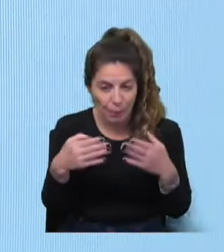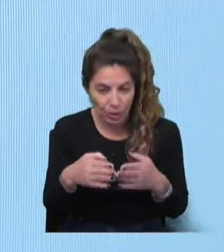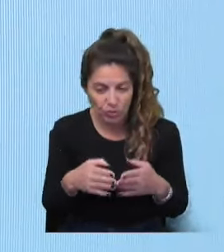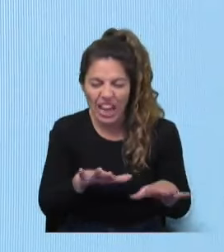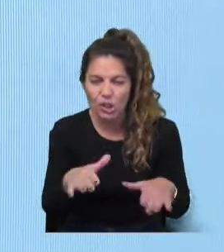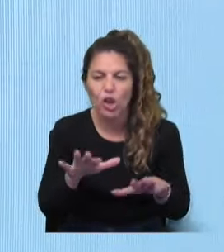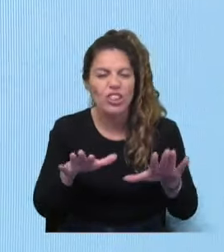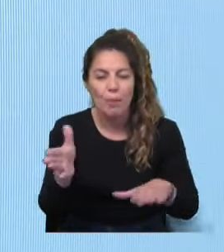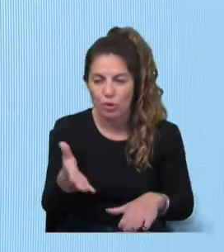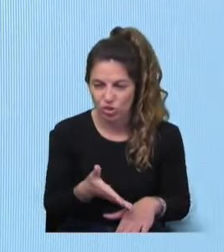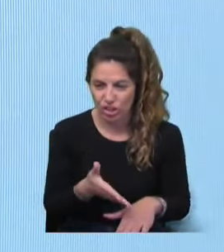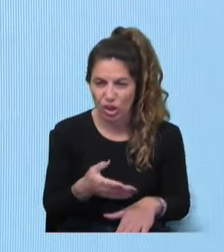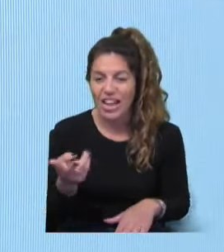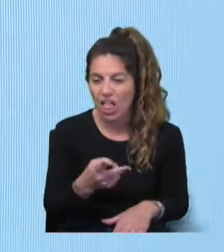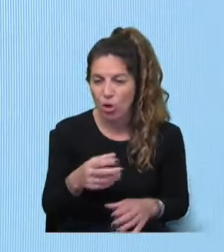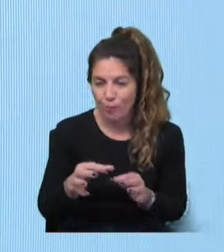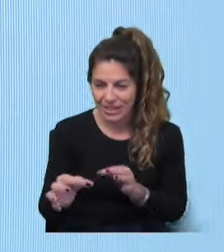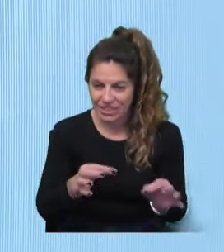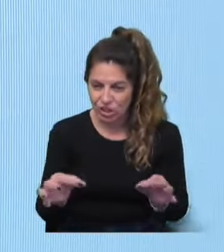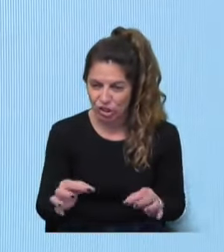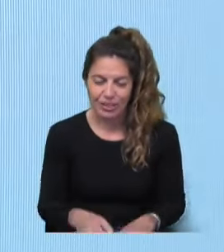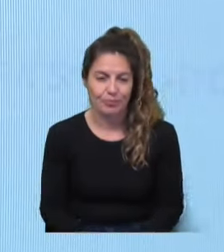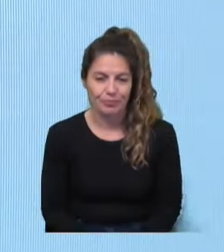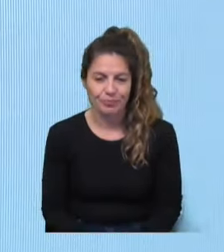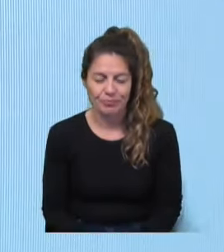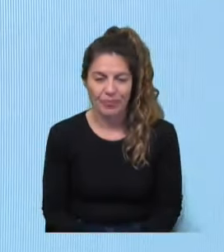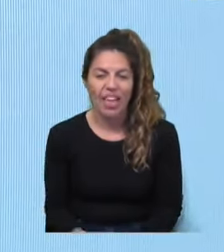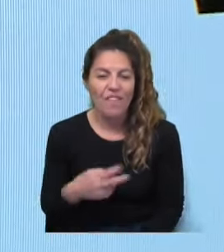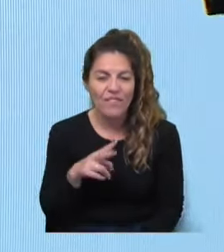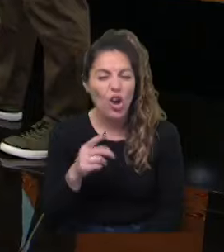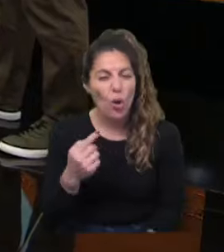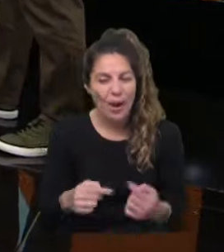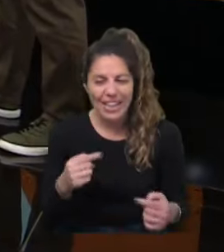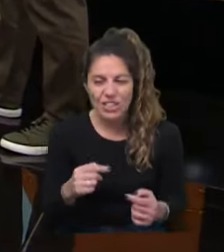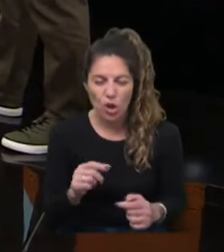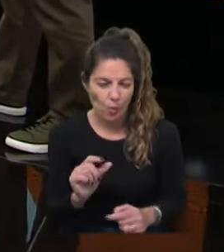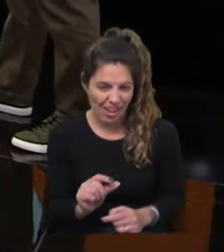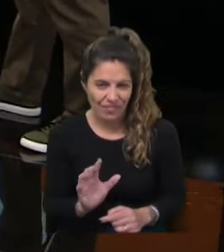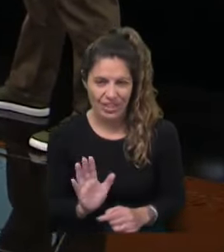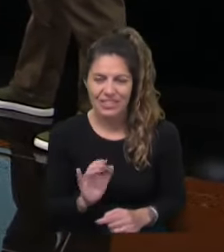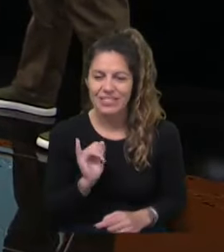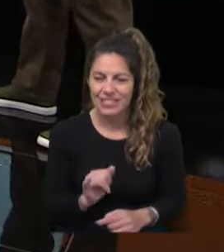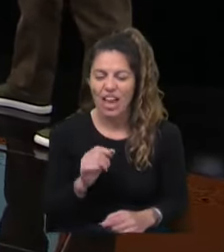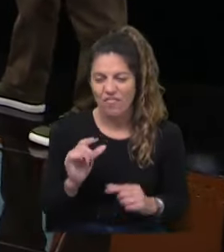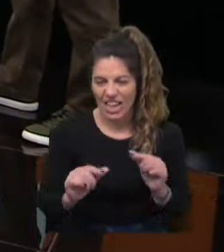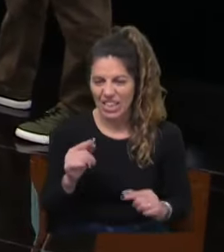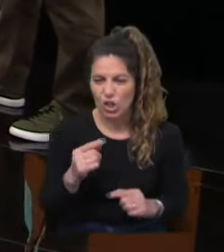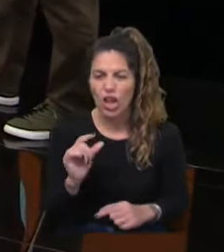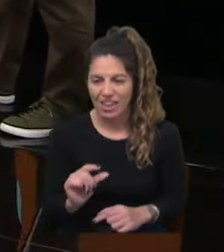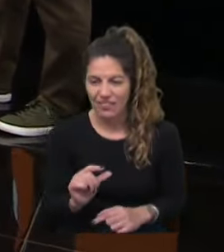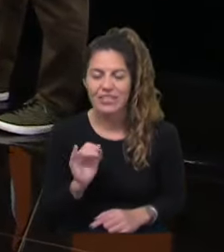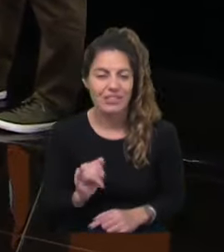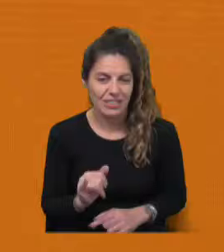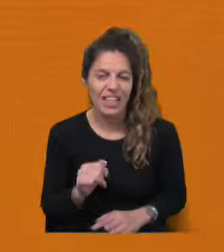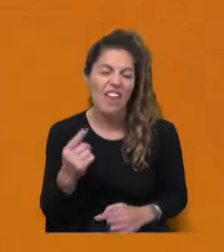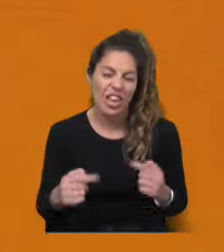entorno del 10% en ambas mediciones. Bien, no, veo una variación leve, se puede decir, ¿no? Leve, sí. Hay variación, leve. Pero leve. Exactamente,